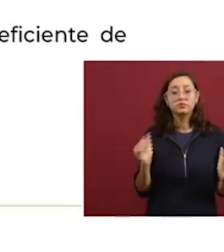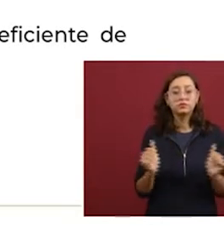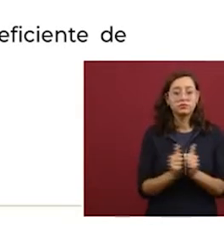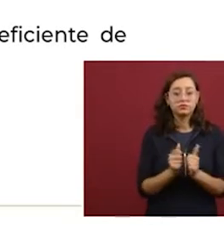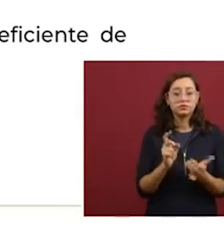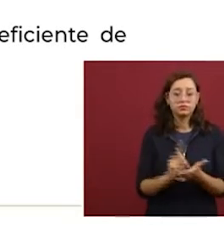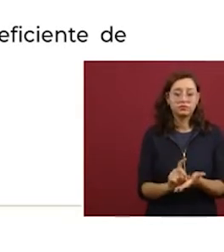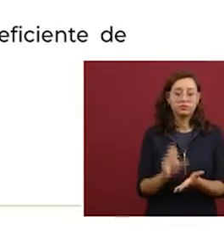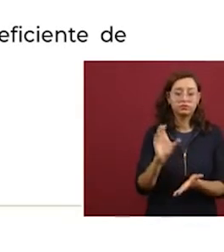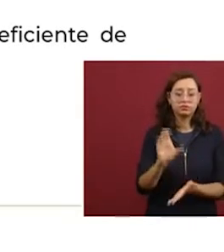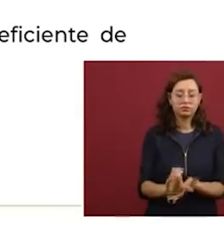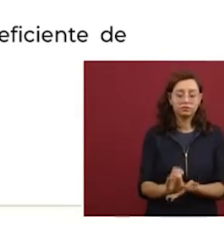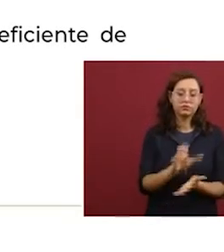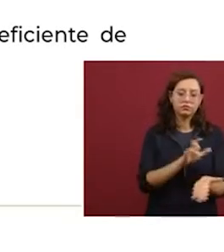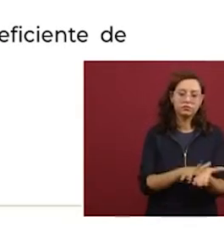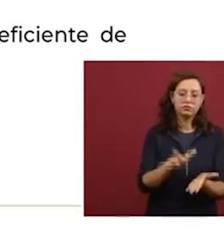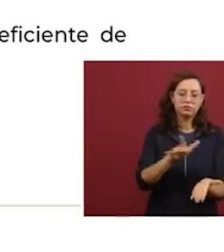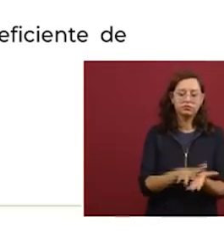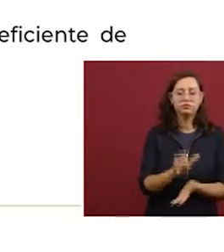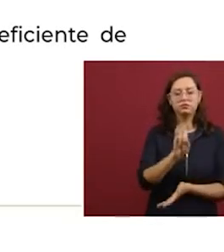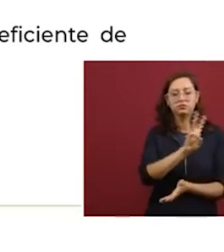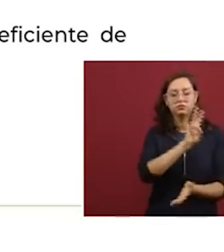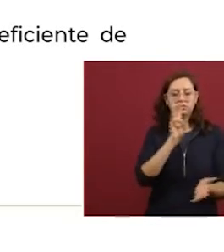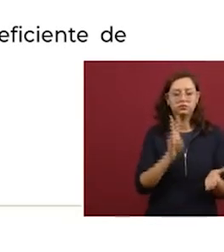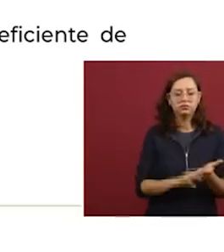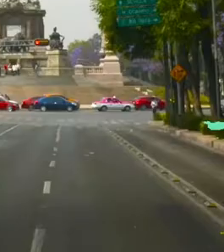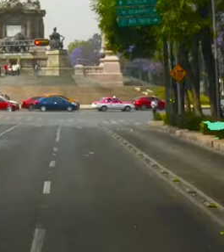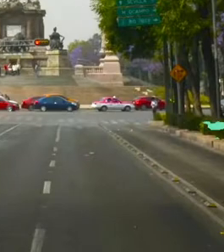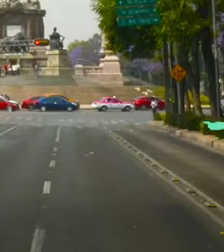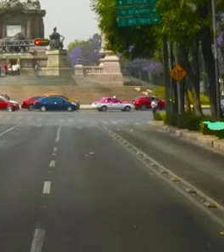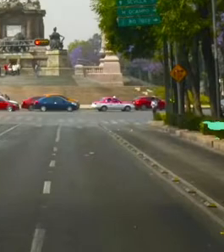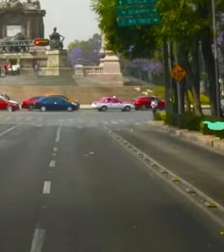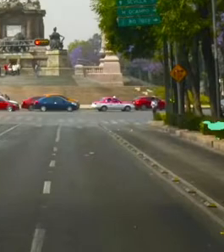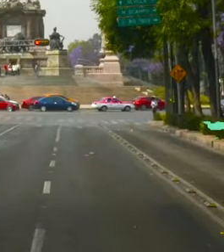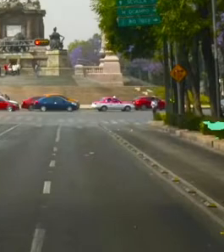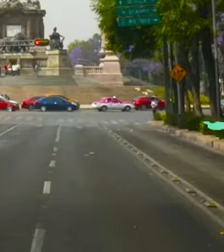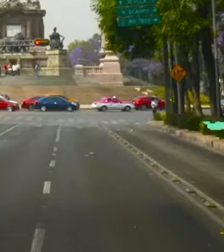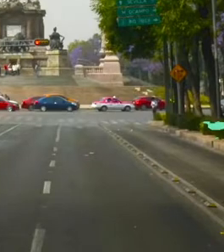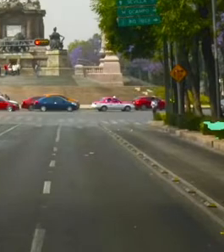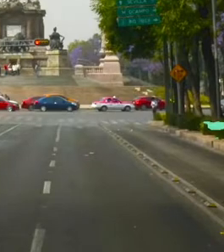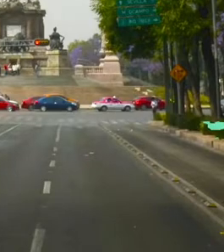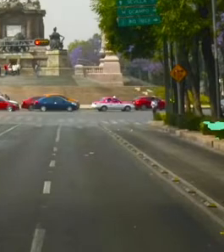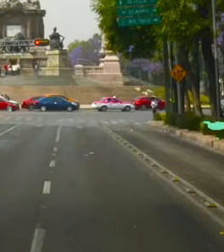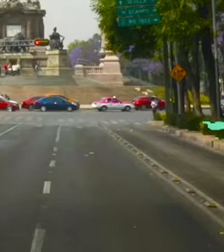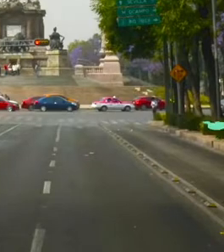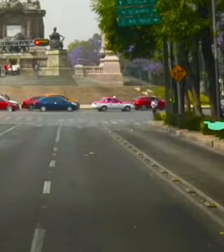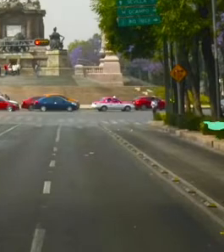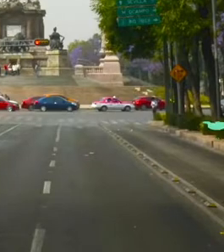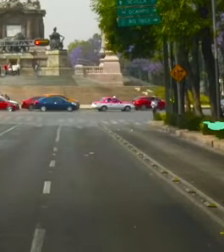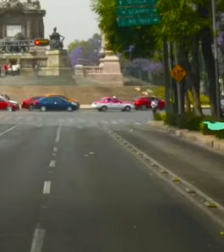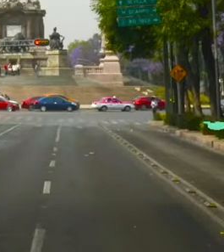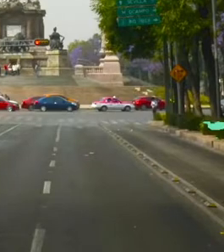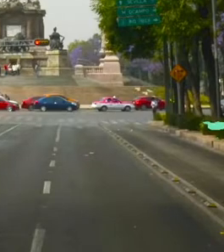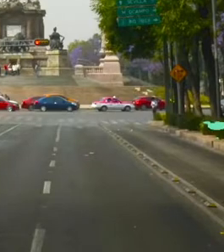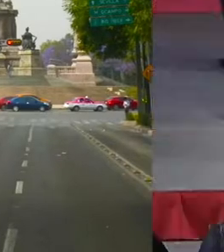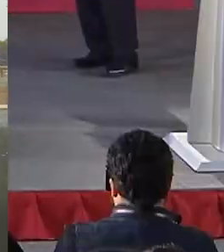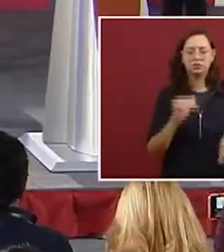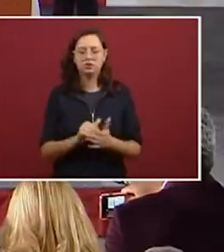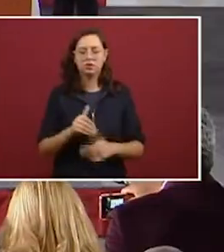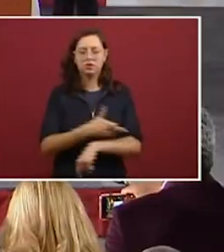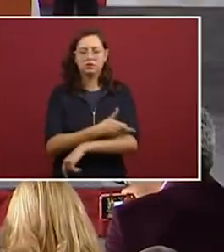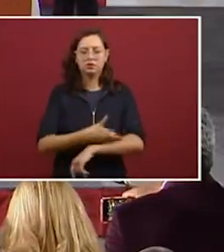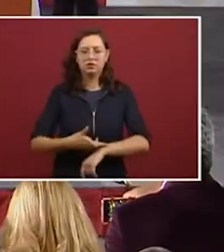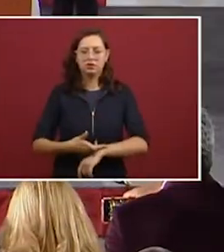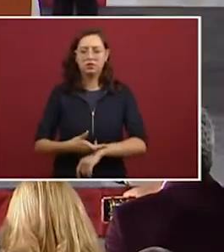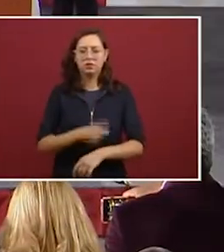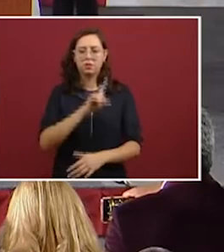dan 3.600 por niño con discapacidad y se cubren hasta 3 niños por hogar. Se han entregado ya el 92% de los apoyos de acuerdo al padrón. El